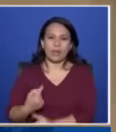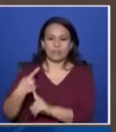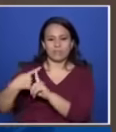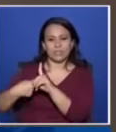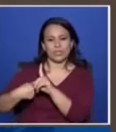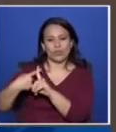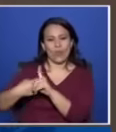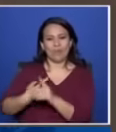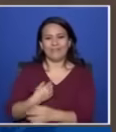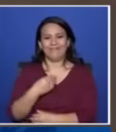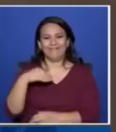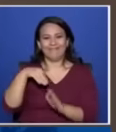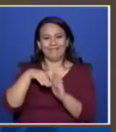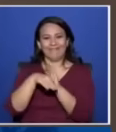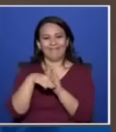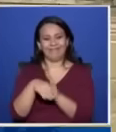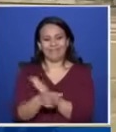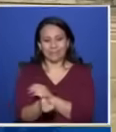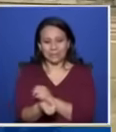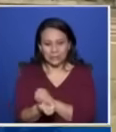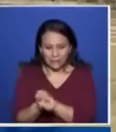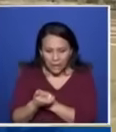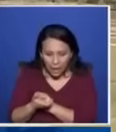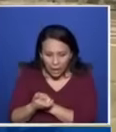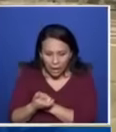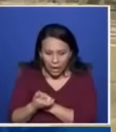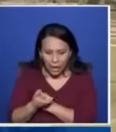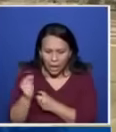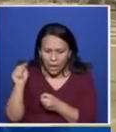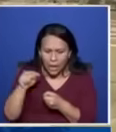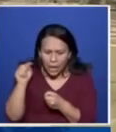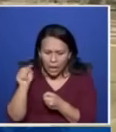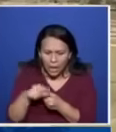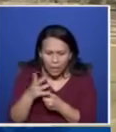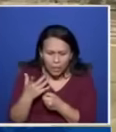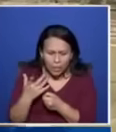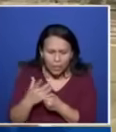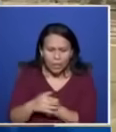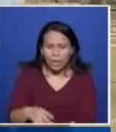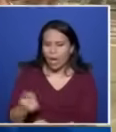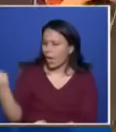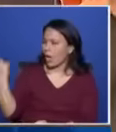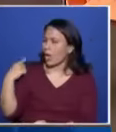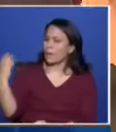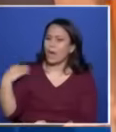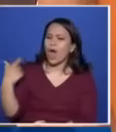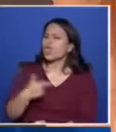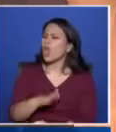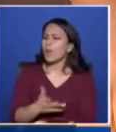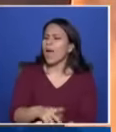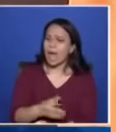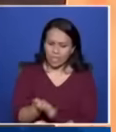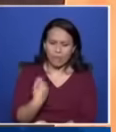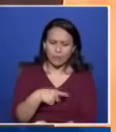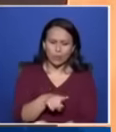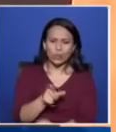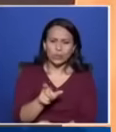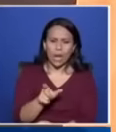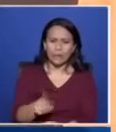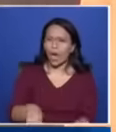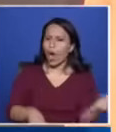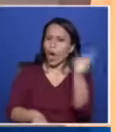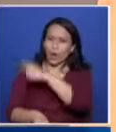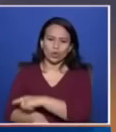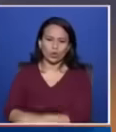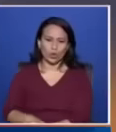mensualmente. Acudió a un cajero automático en la avenida Rodolfo Vaquerizo Nazur, en La Alborada, norte de Guayaquil, cuando un hombre se le acercó y